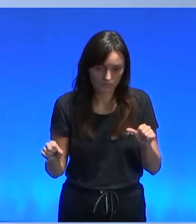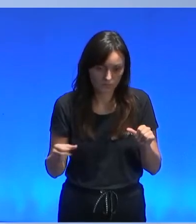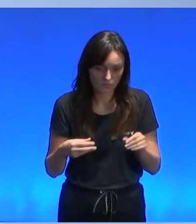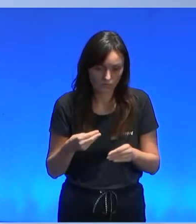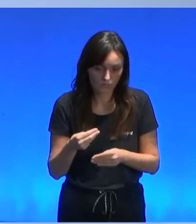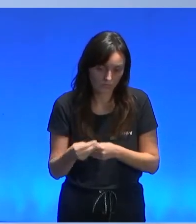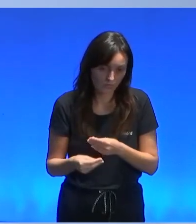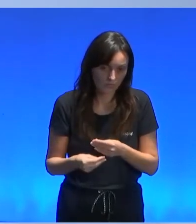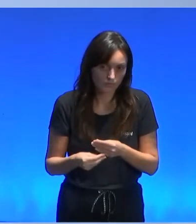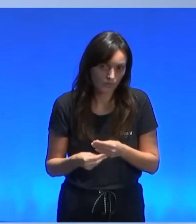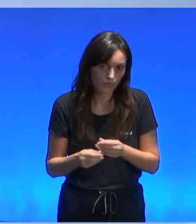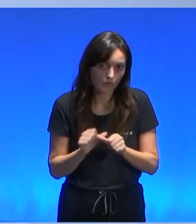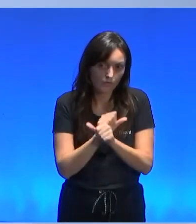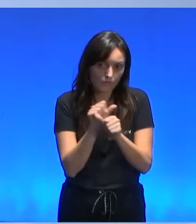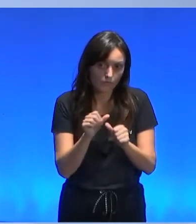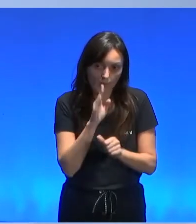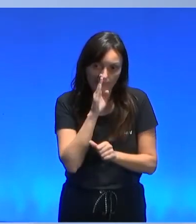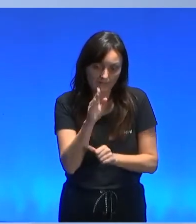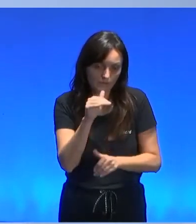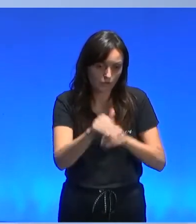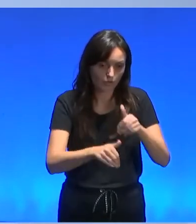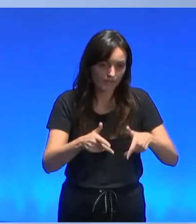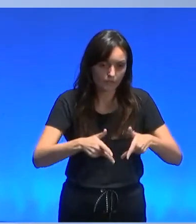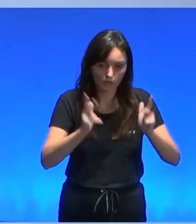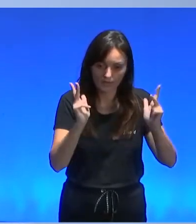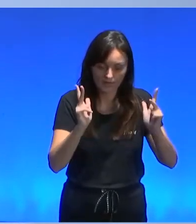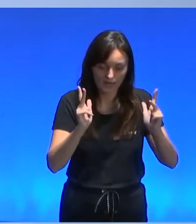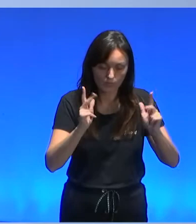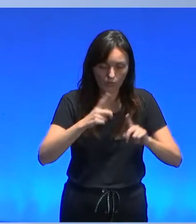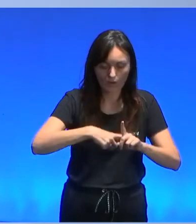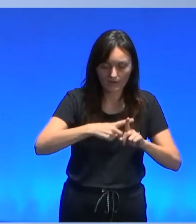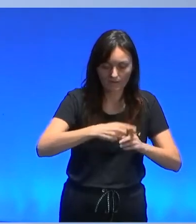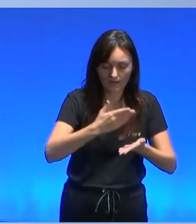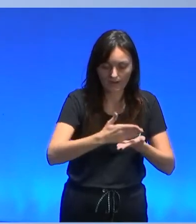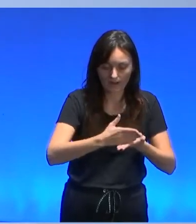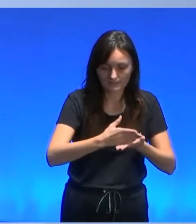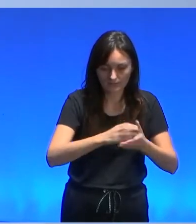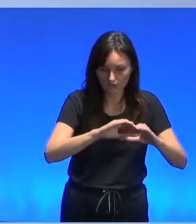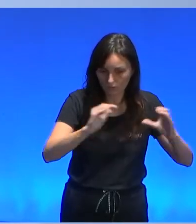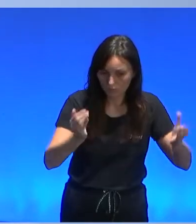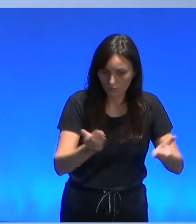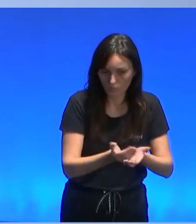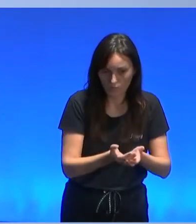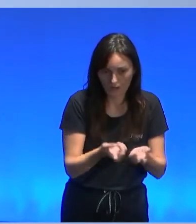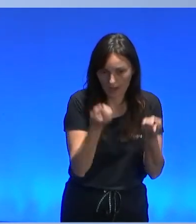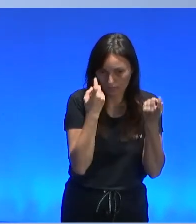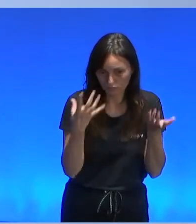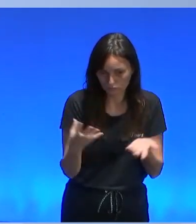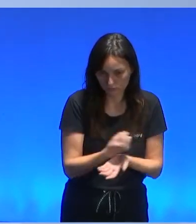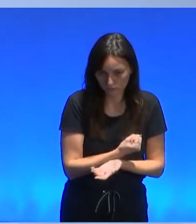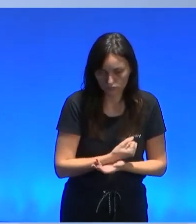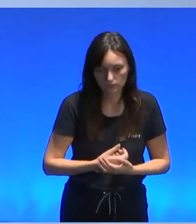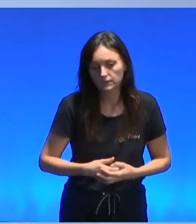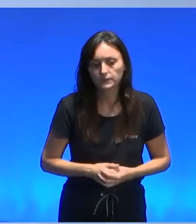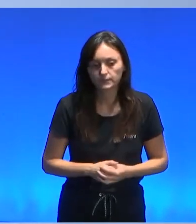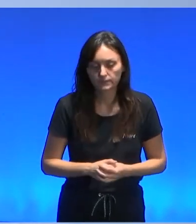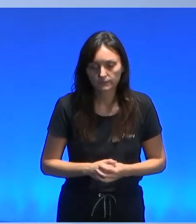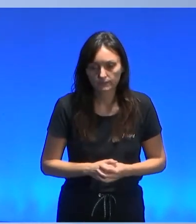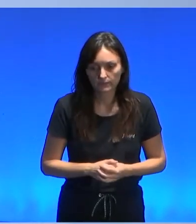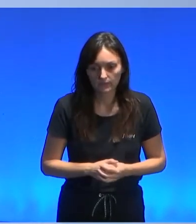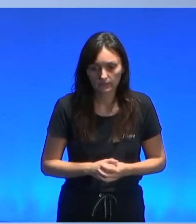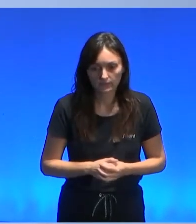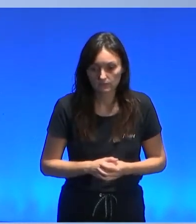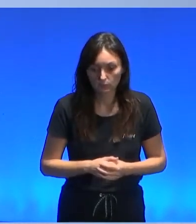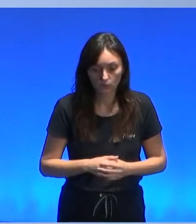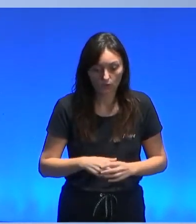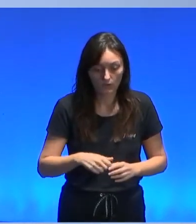directa de democracia al nivel de la clase, que significa involucrar a todos los alumnos. Estoy hablando de todos los